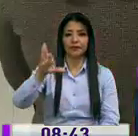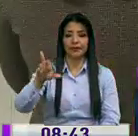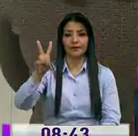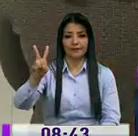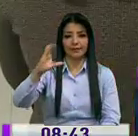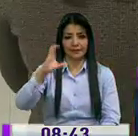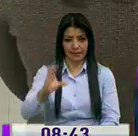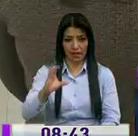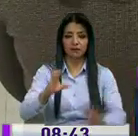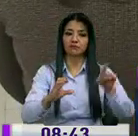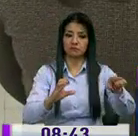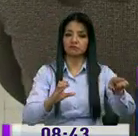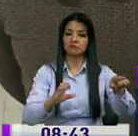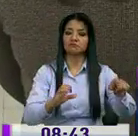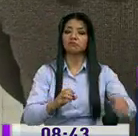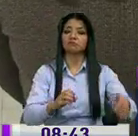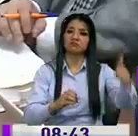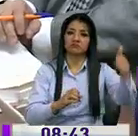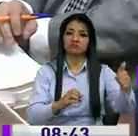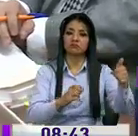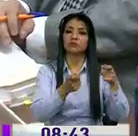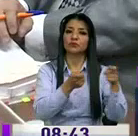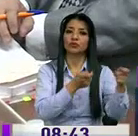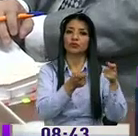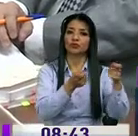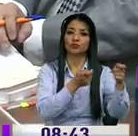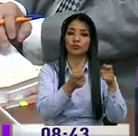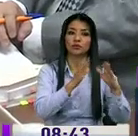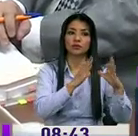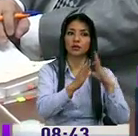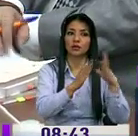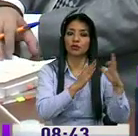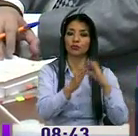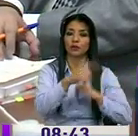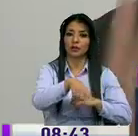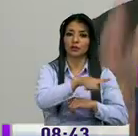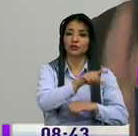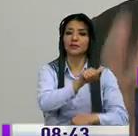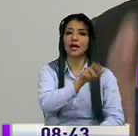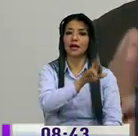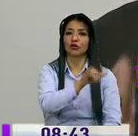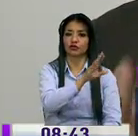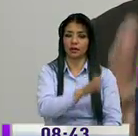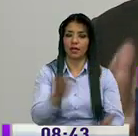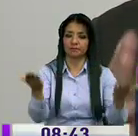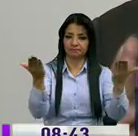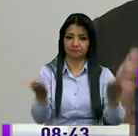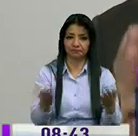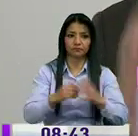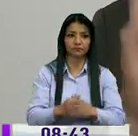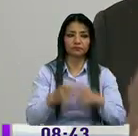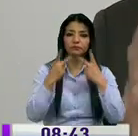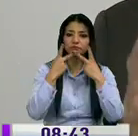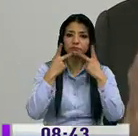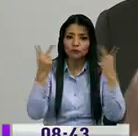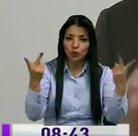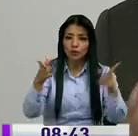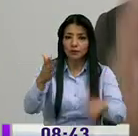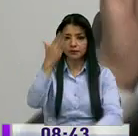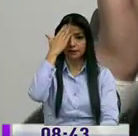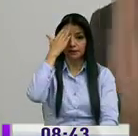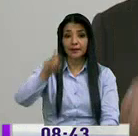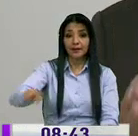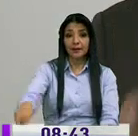Televicentro, y la parte accionada, la Agencia de Regulación y Control de las Telecomunicaciones, Arcotel. Este público nuestro tiene que saber que este canal hizo